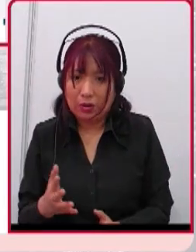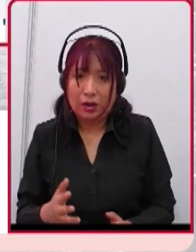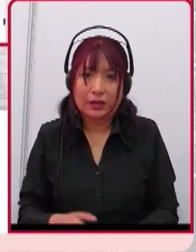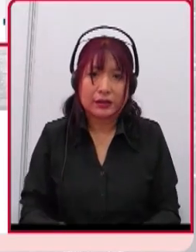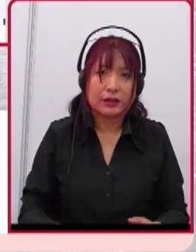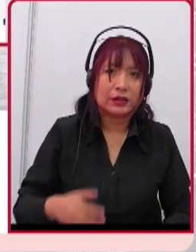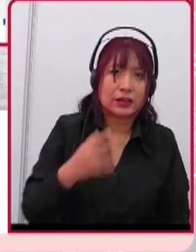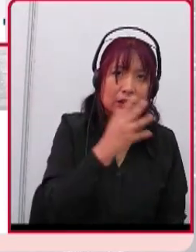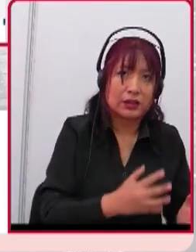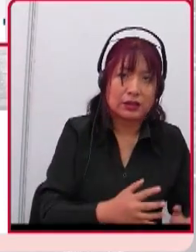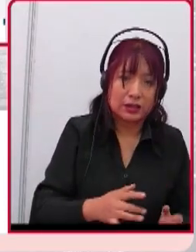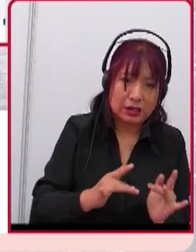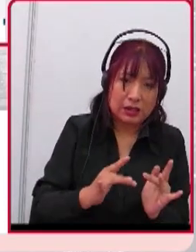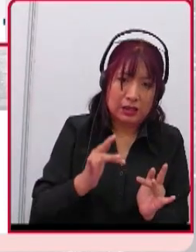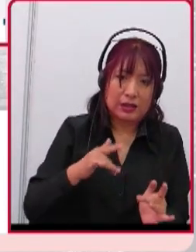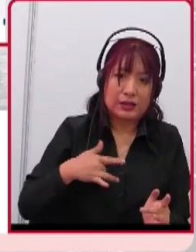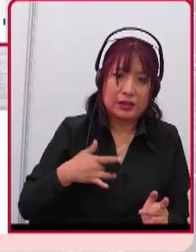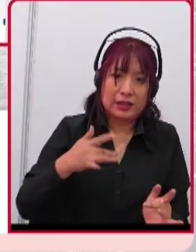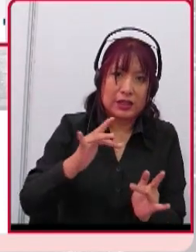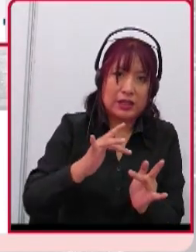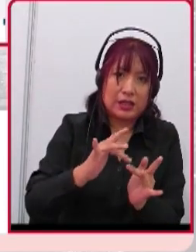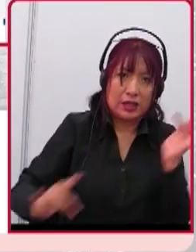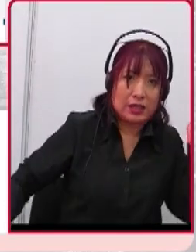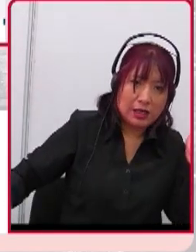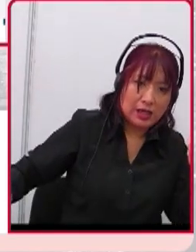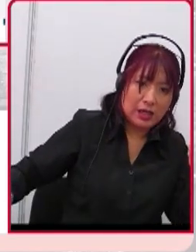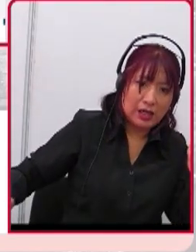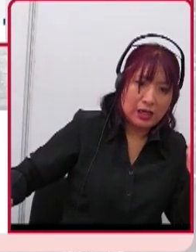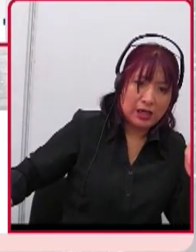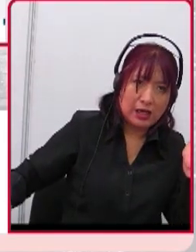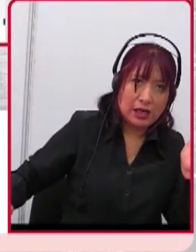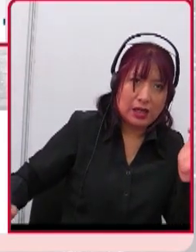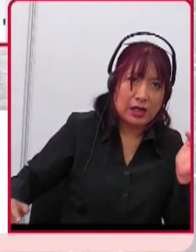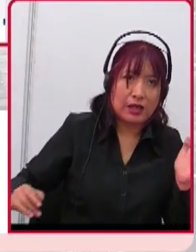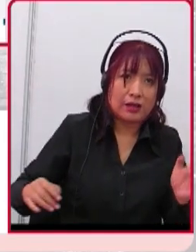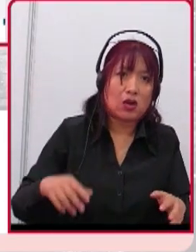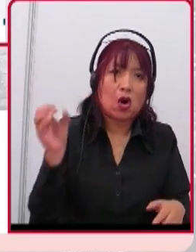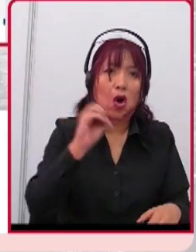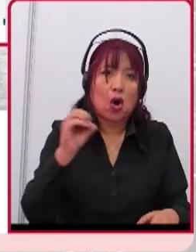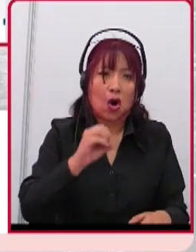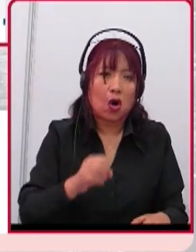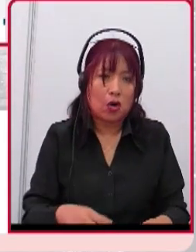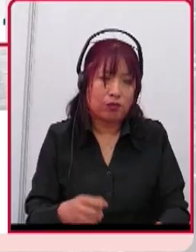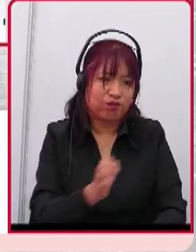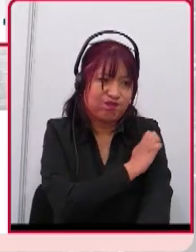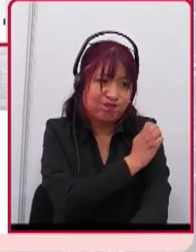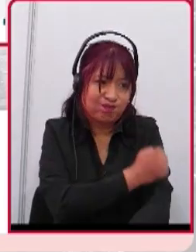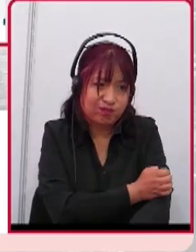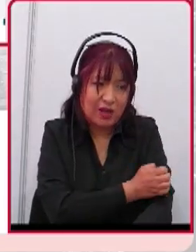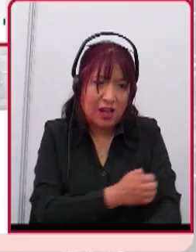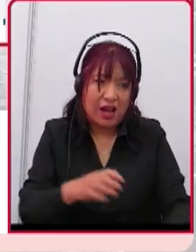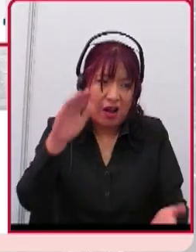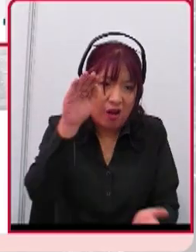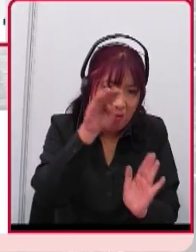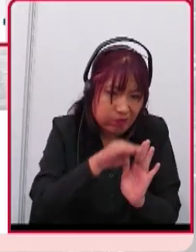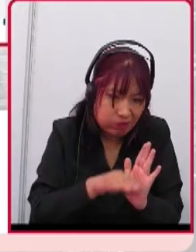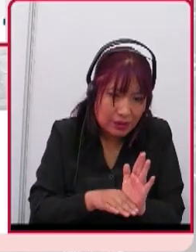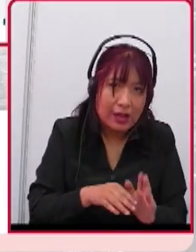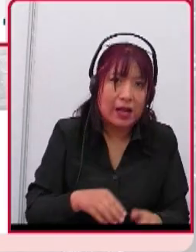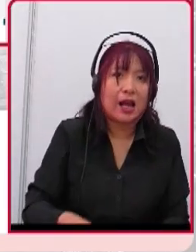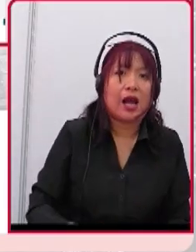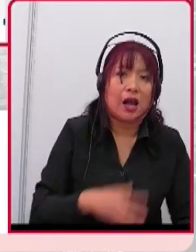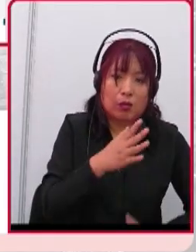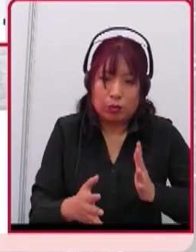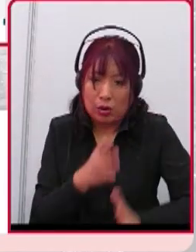este robot se sienta amenazado durante una pérdida de señal o un bajo consumo eléctrico, el robot va a